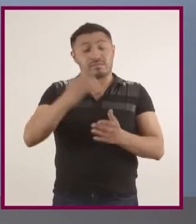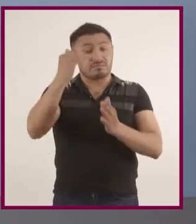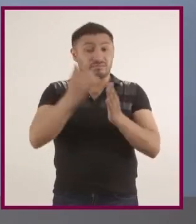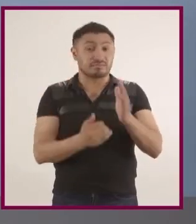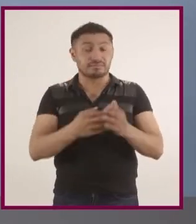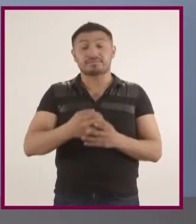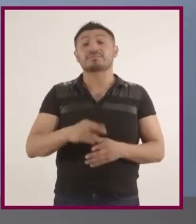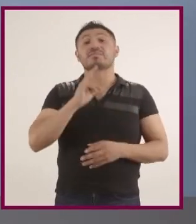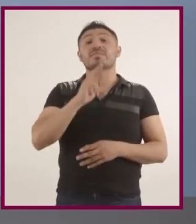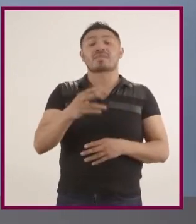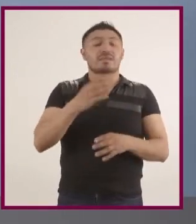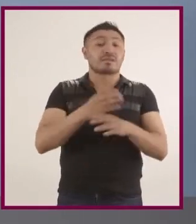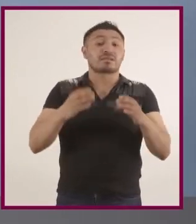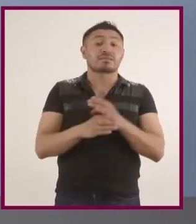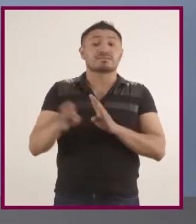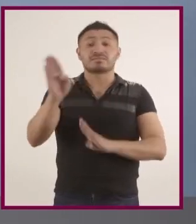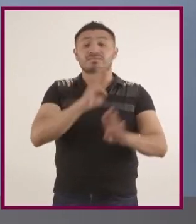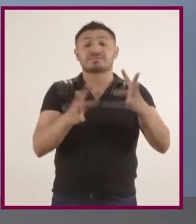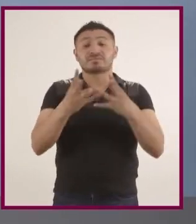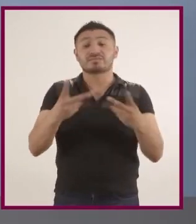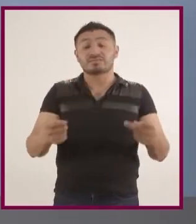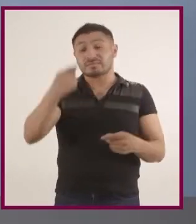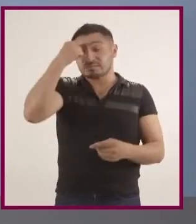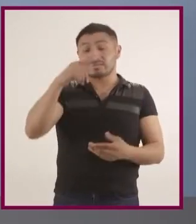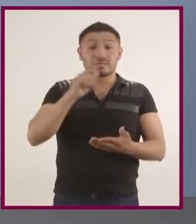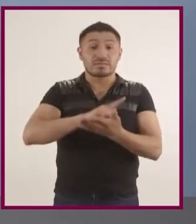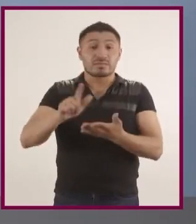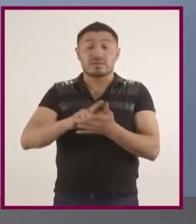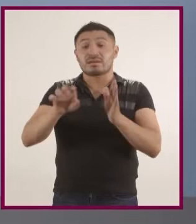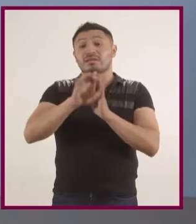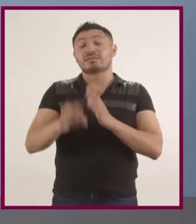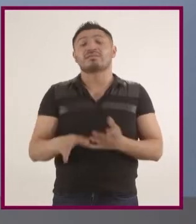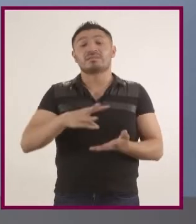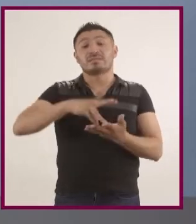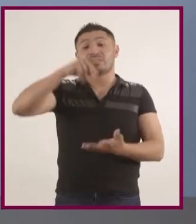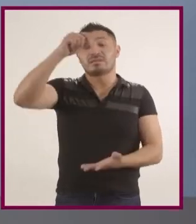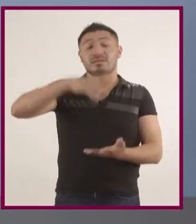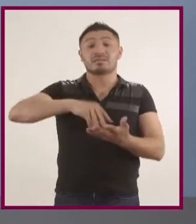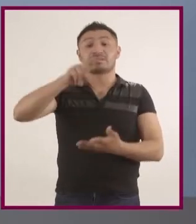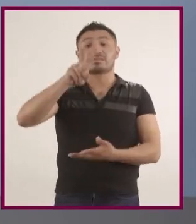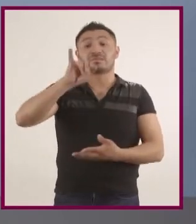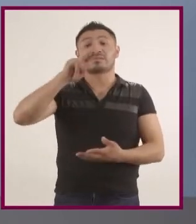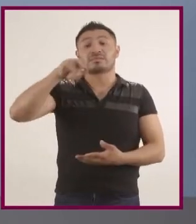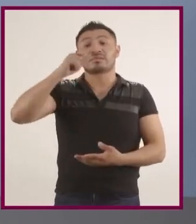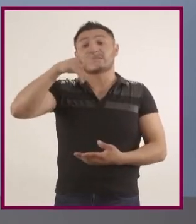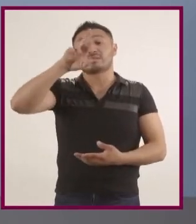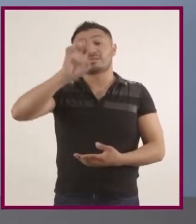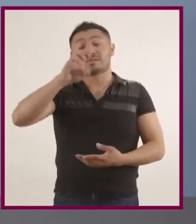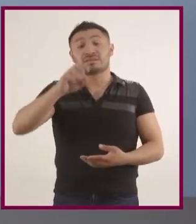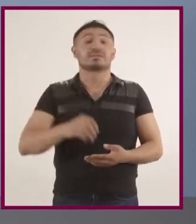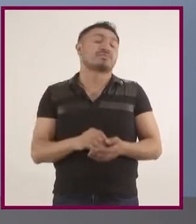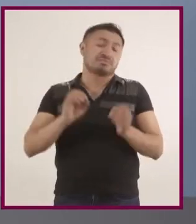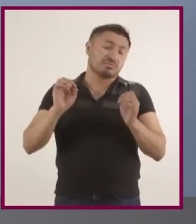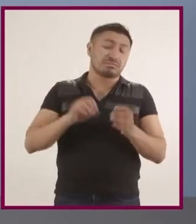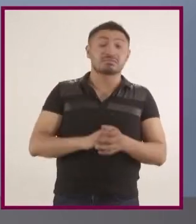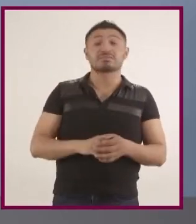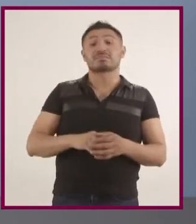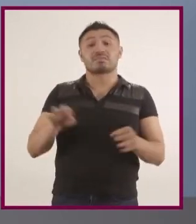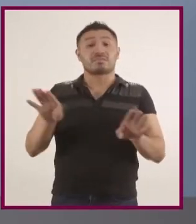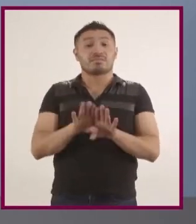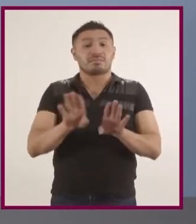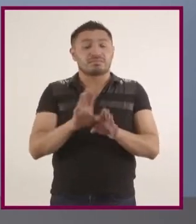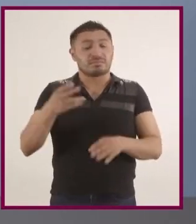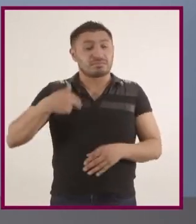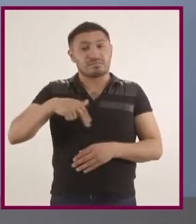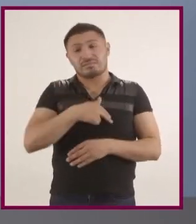prefiere productos biodegradables para la limpieza como detergentes y jabones hechos con vinagre o bicarbonato de sodio como los